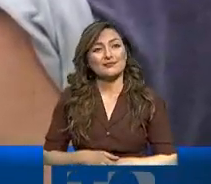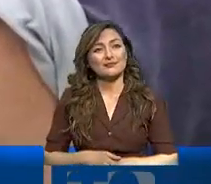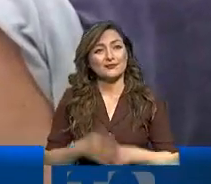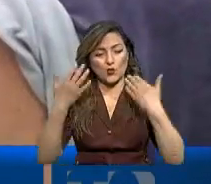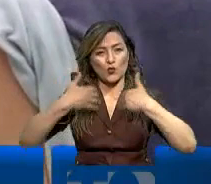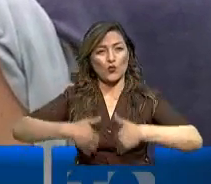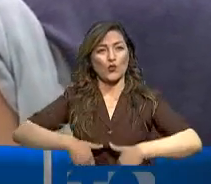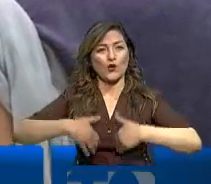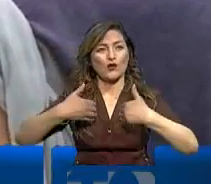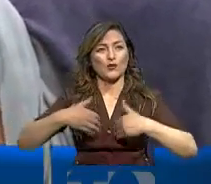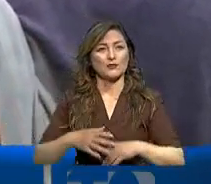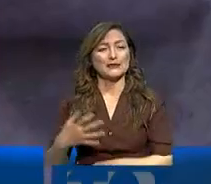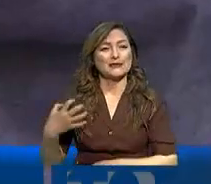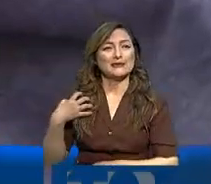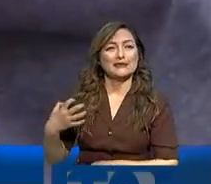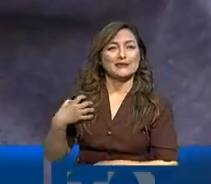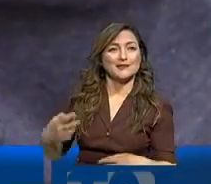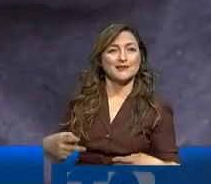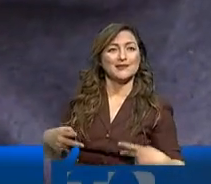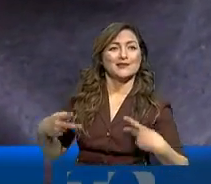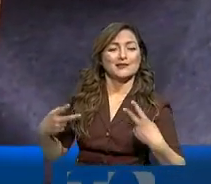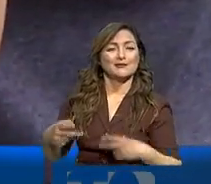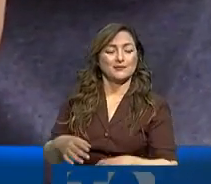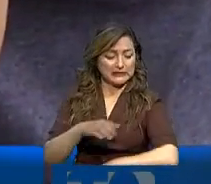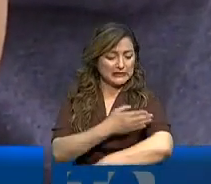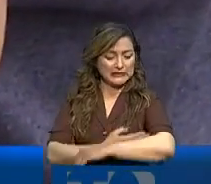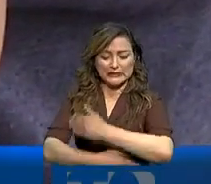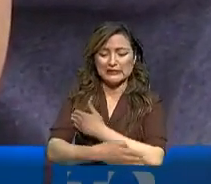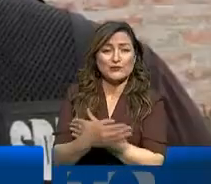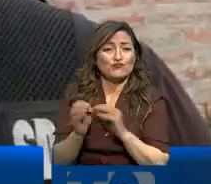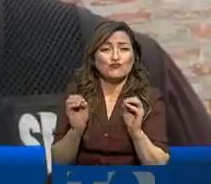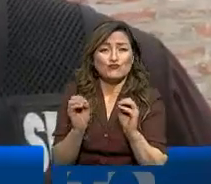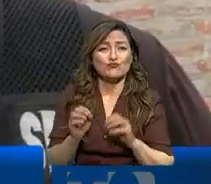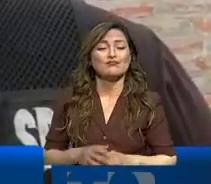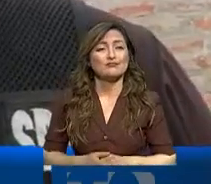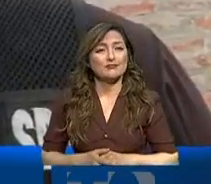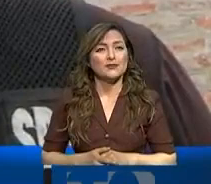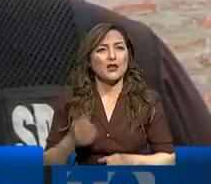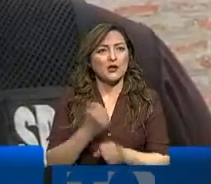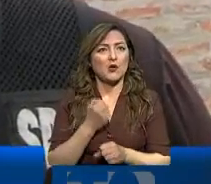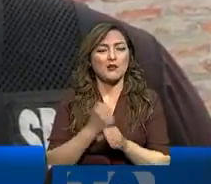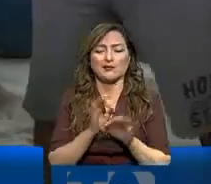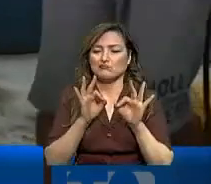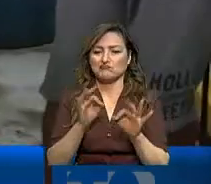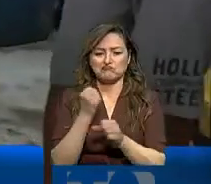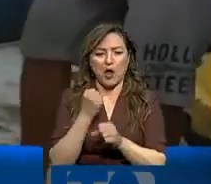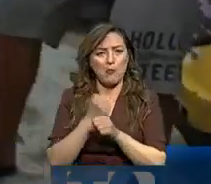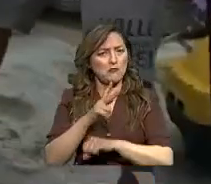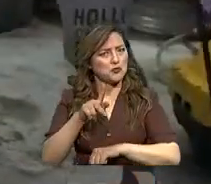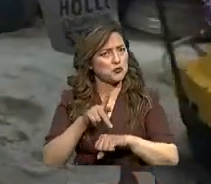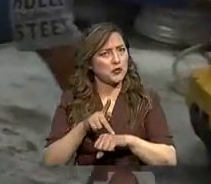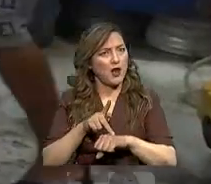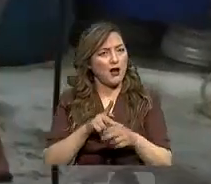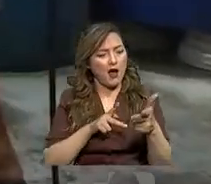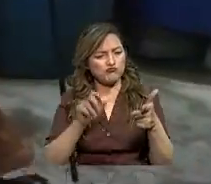cuerpo completo se viven quejando la vida. Y Cristian, con las dos extremidades que no tiene, es muy perito en el trabajo que hace, en la labor que hace. Y estamos